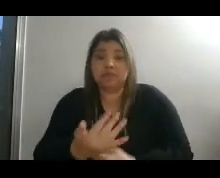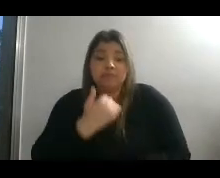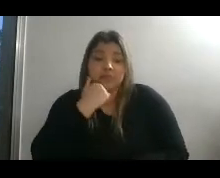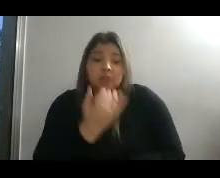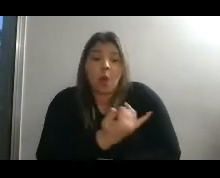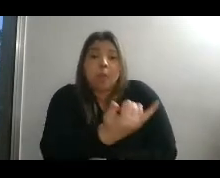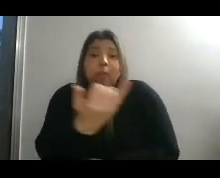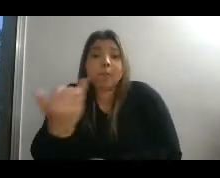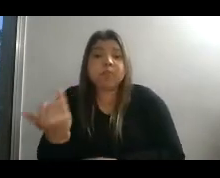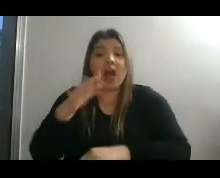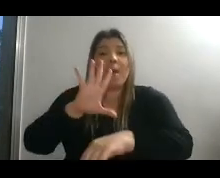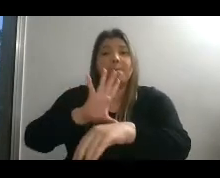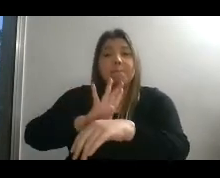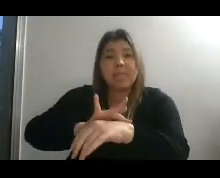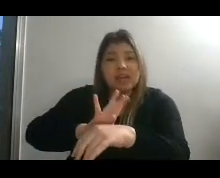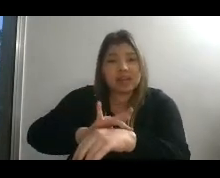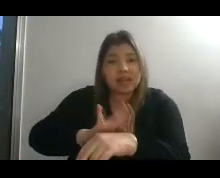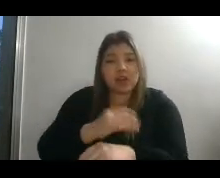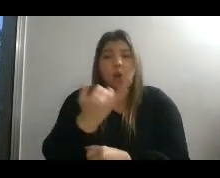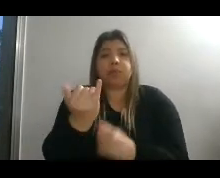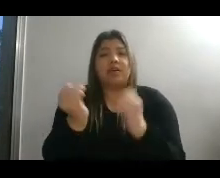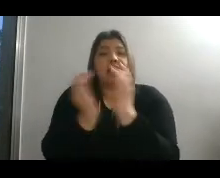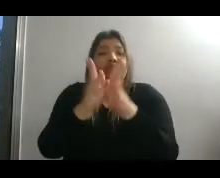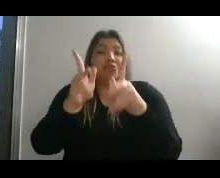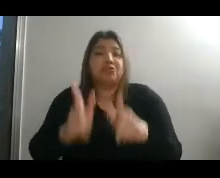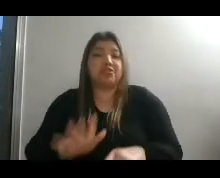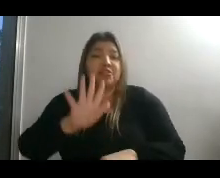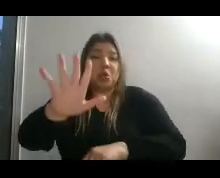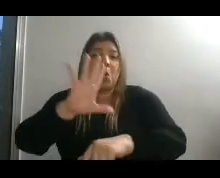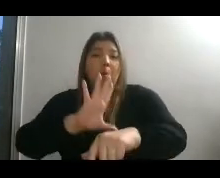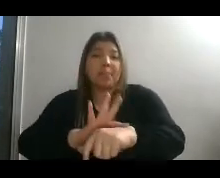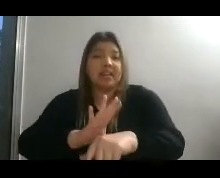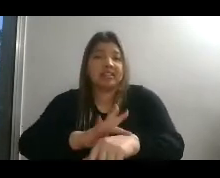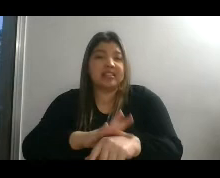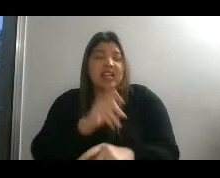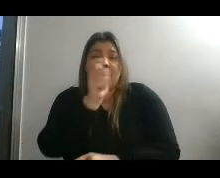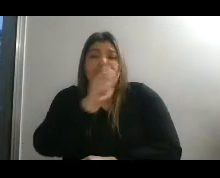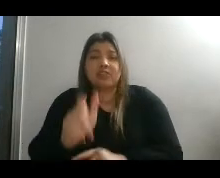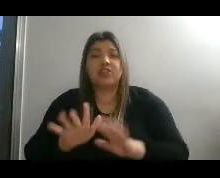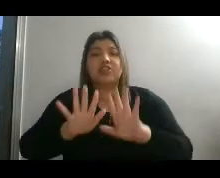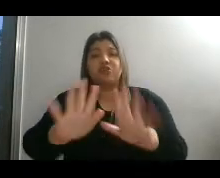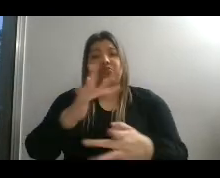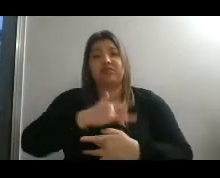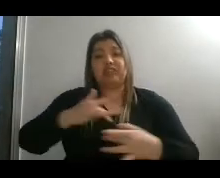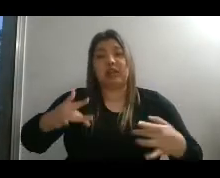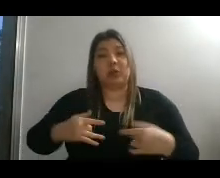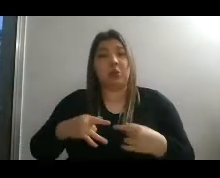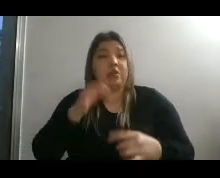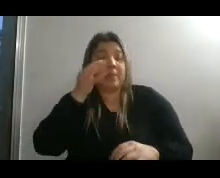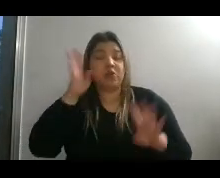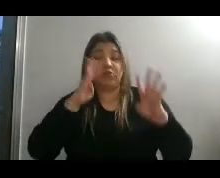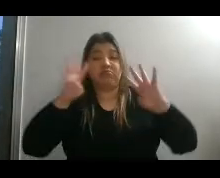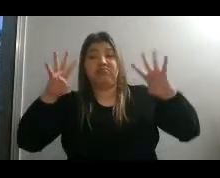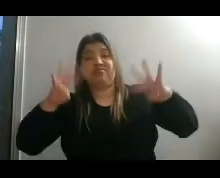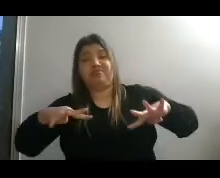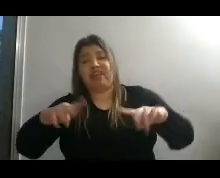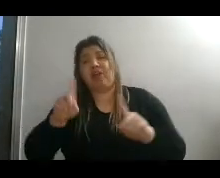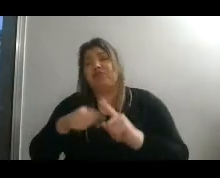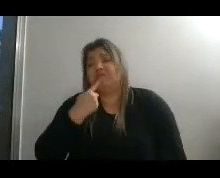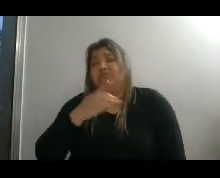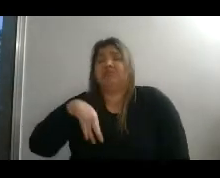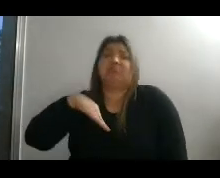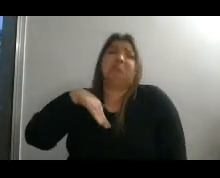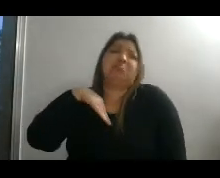personal asistencial, estudiantes de medicina, odontólogos o alguien del sector salud va a decir, ay, Noelia, pero pues, si yo ya me sé colocar los elementos de